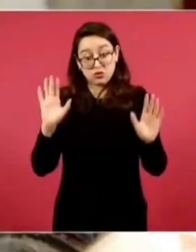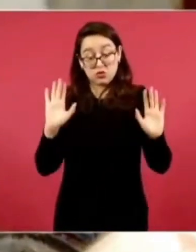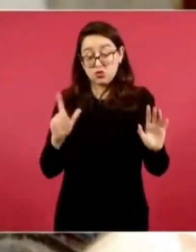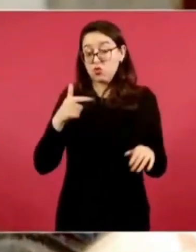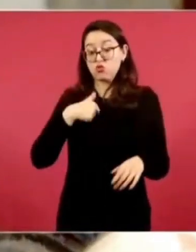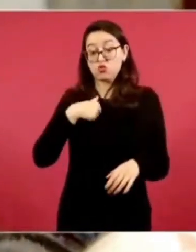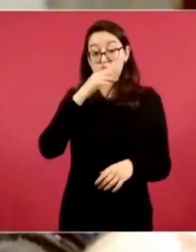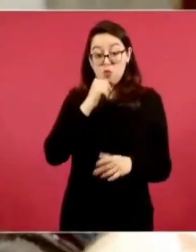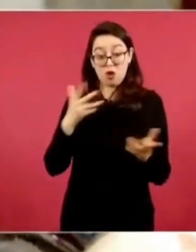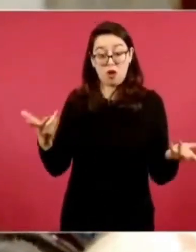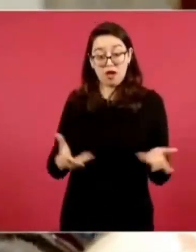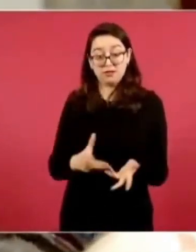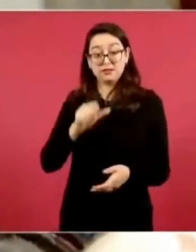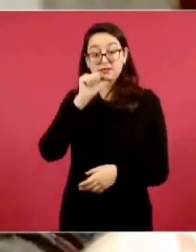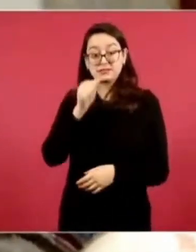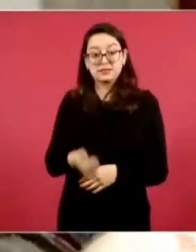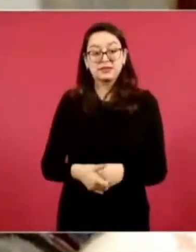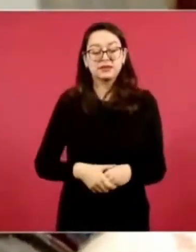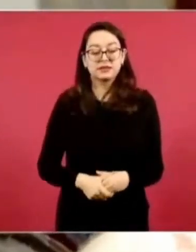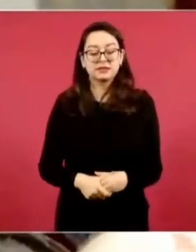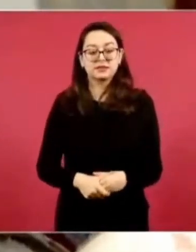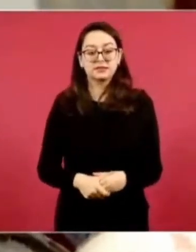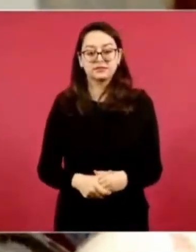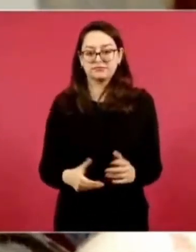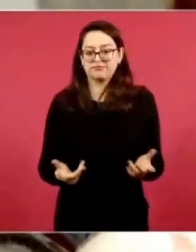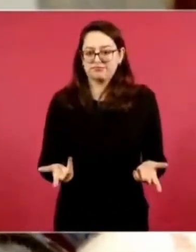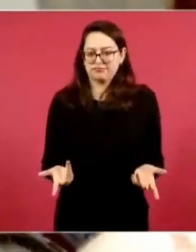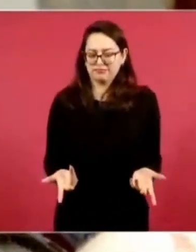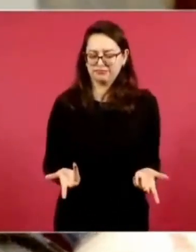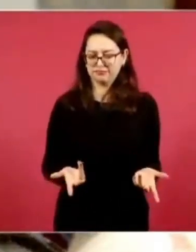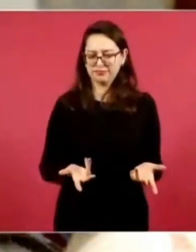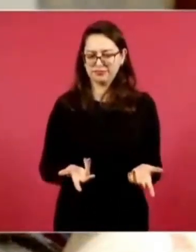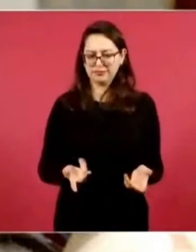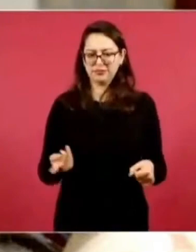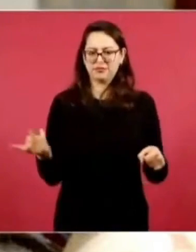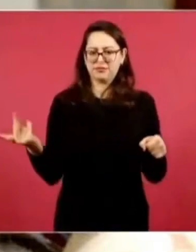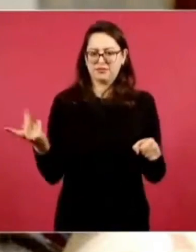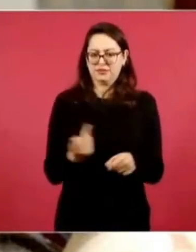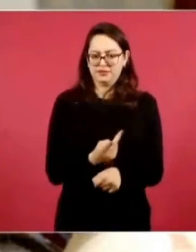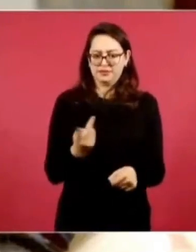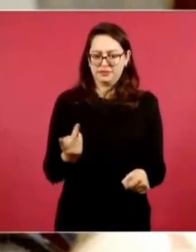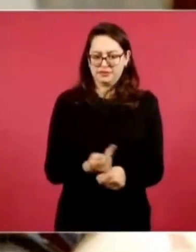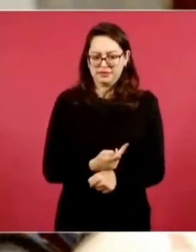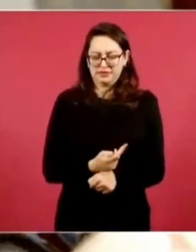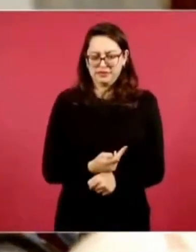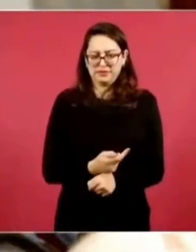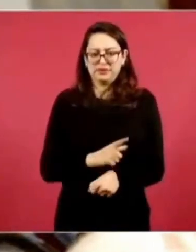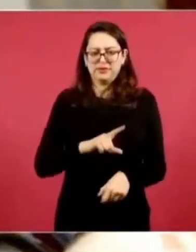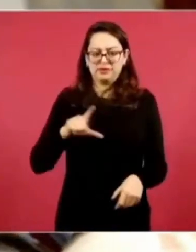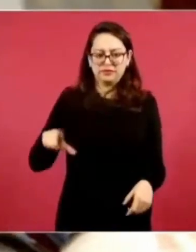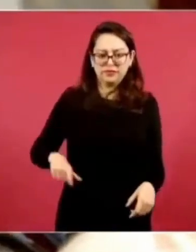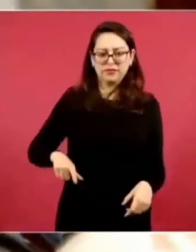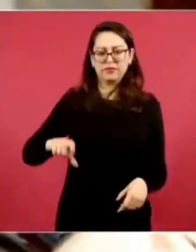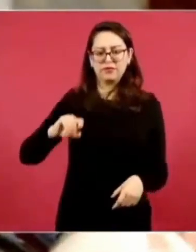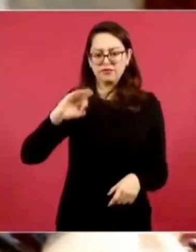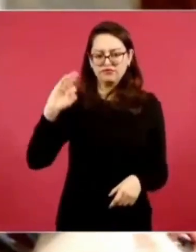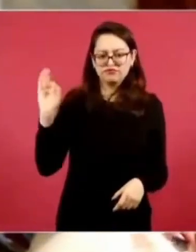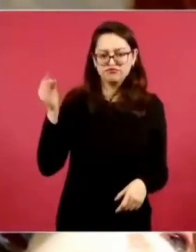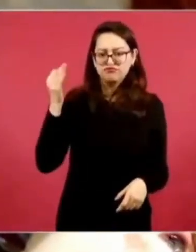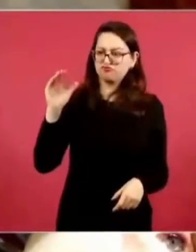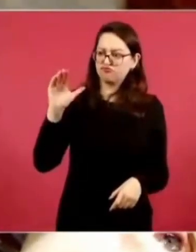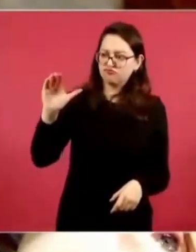hacer nada. Y entonces puedo entender por qué los compañeros que buscan al gobierno federal terminan